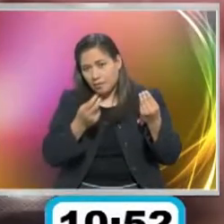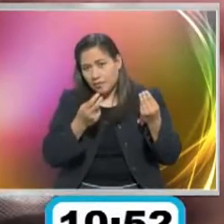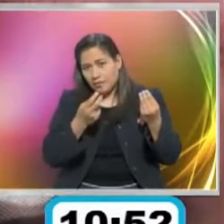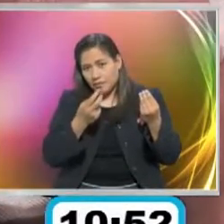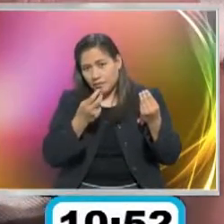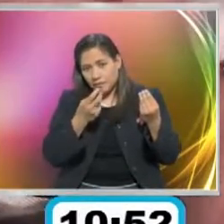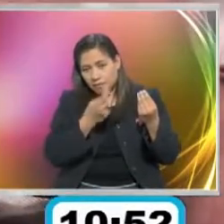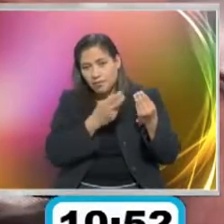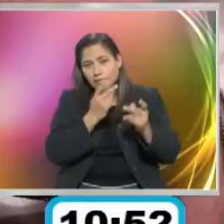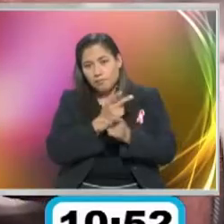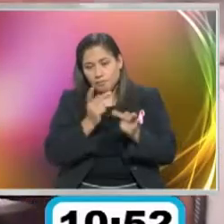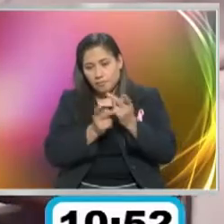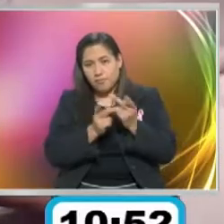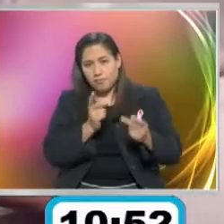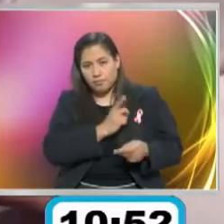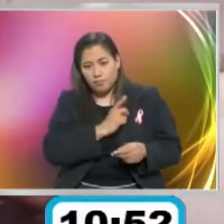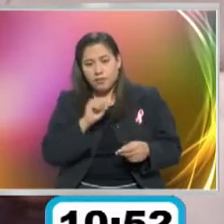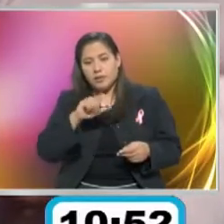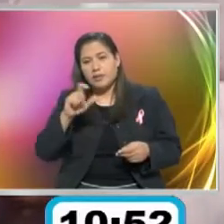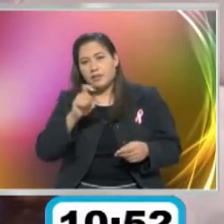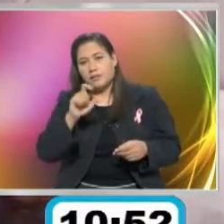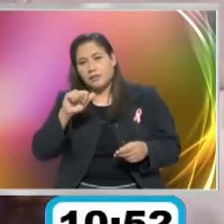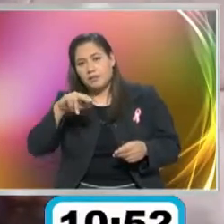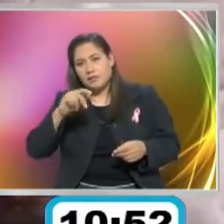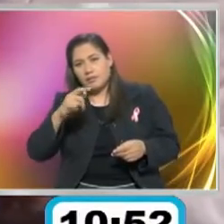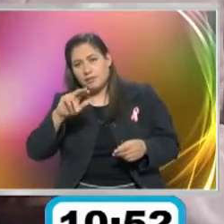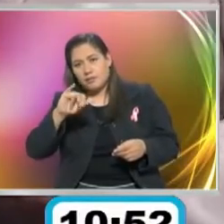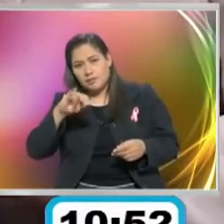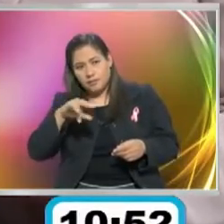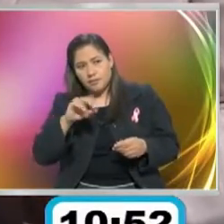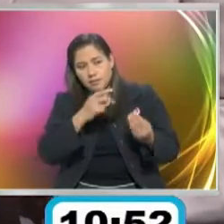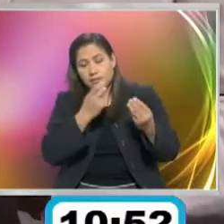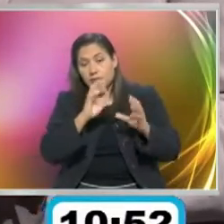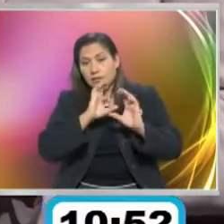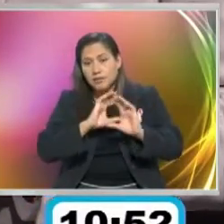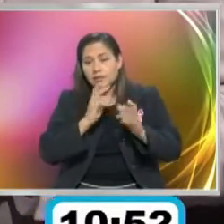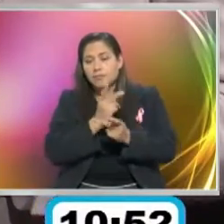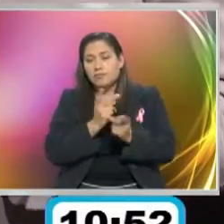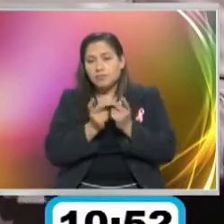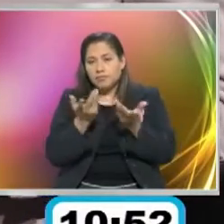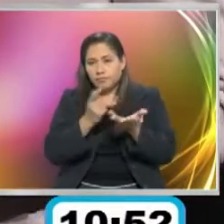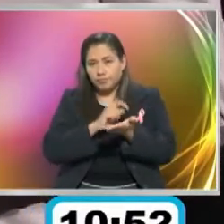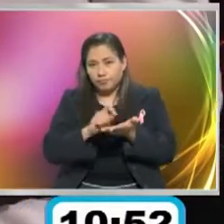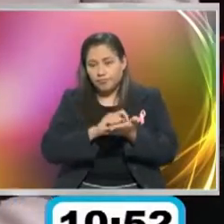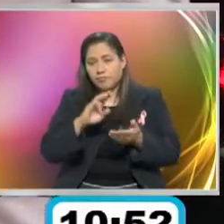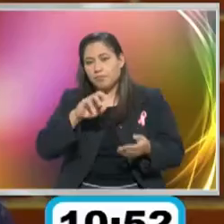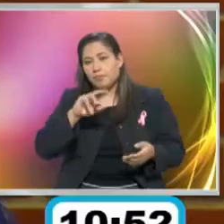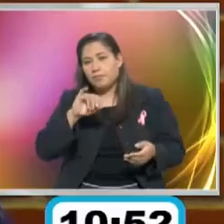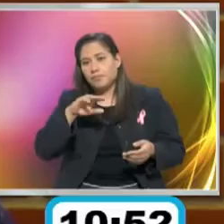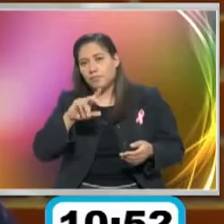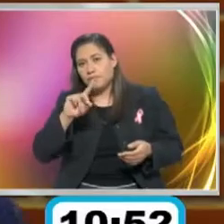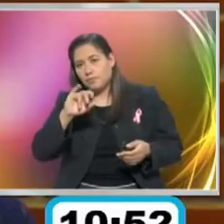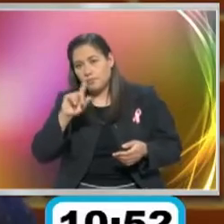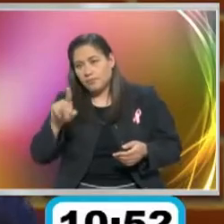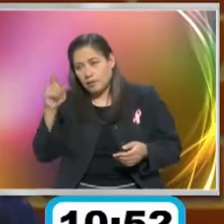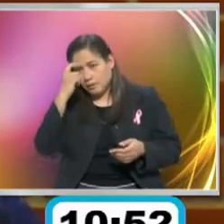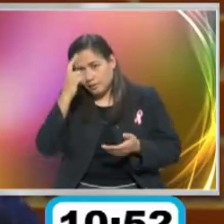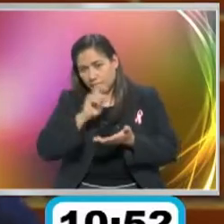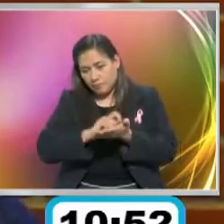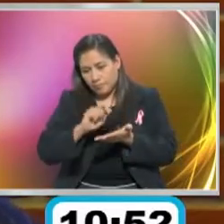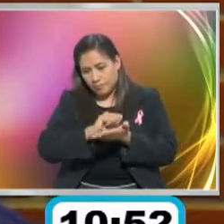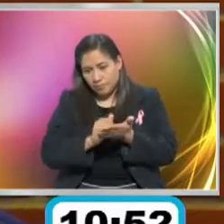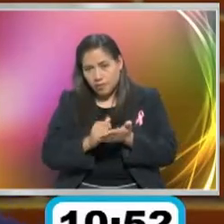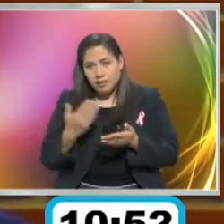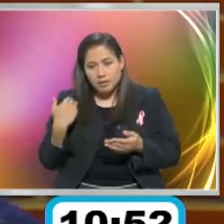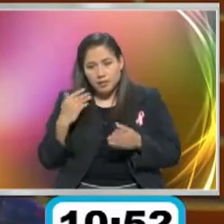este proyecto solista que es Alex Anguiano. Sí. Esta canción es una canción que produjo Benjamín Díaz, que es el compositor de la